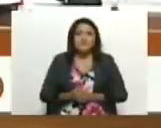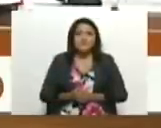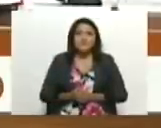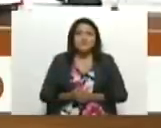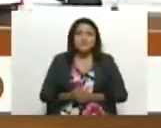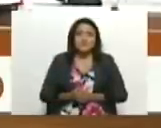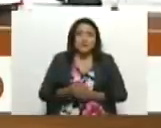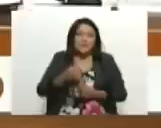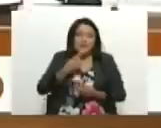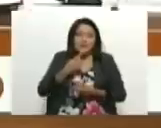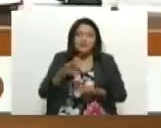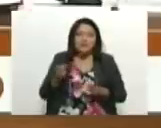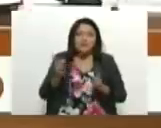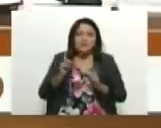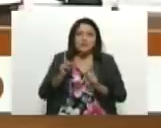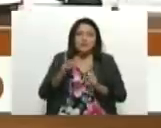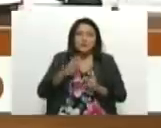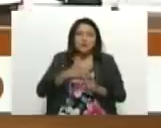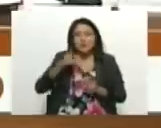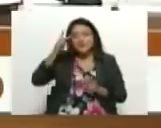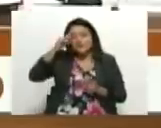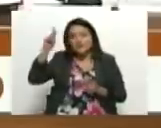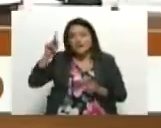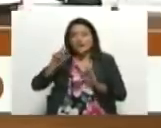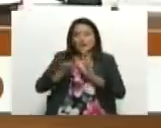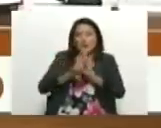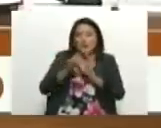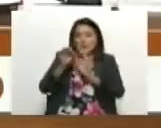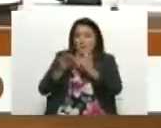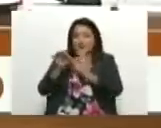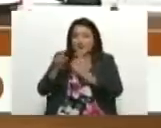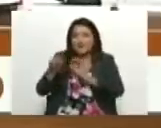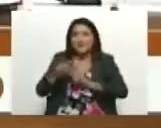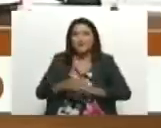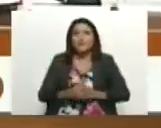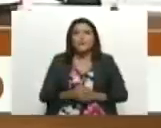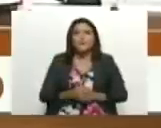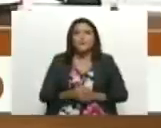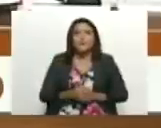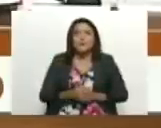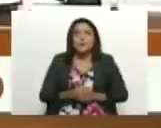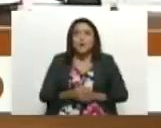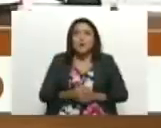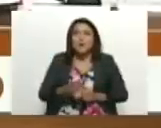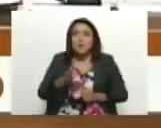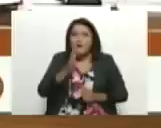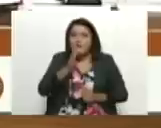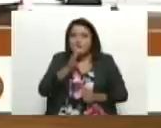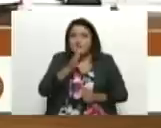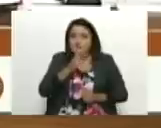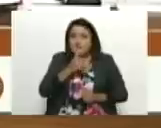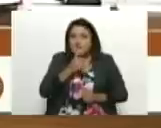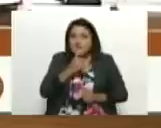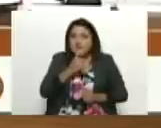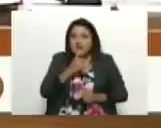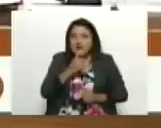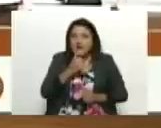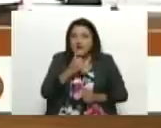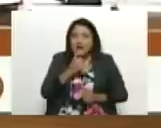términos psiquiátrico-legales, había una especie de vacío para